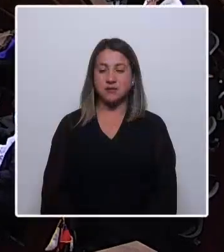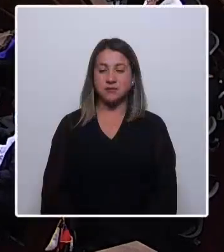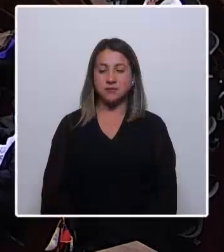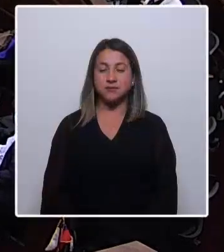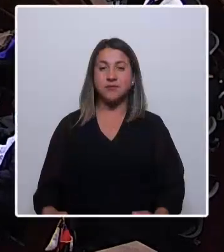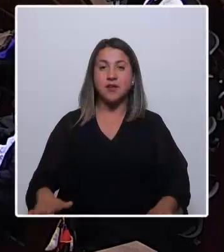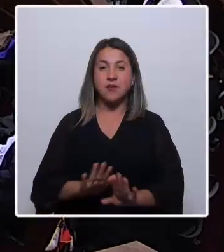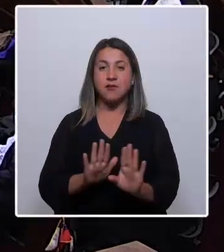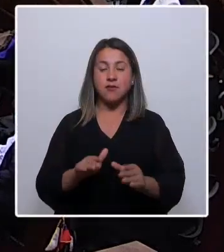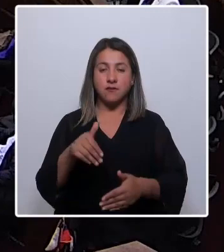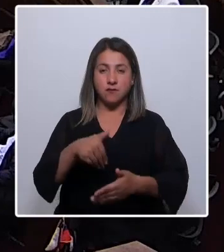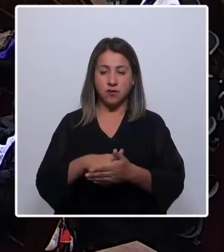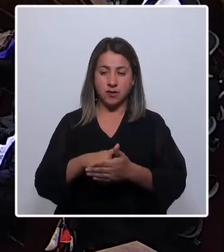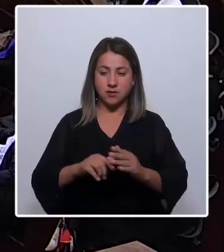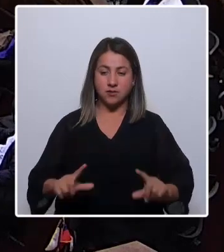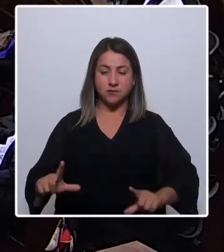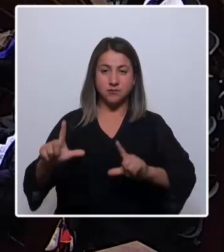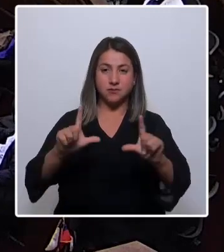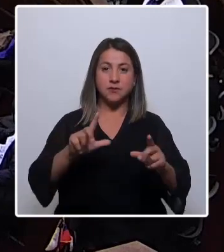Finalizada la votación.